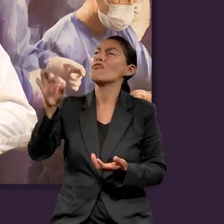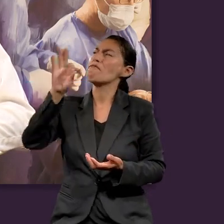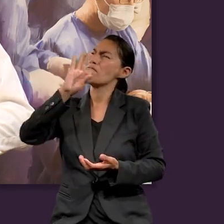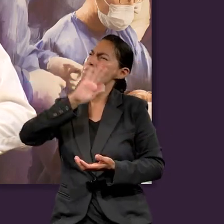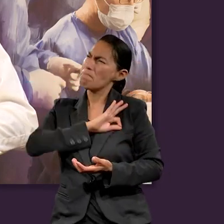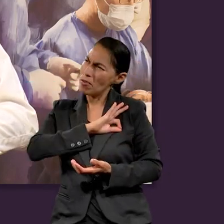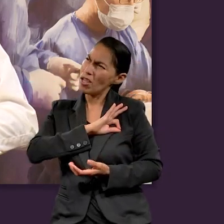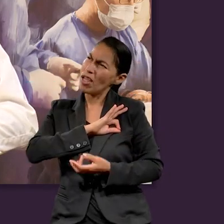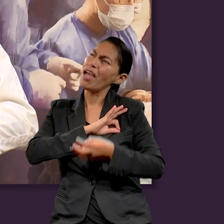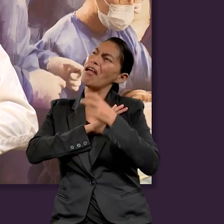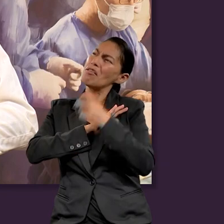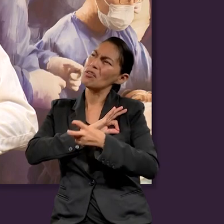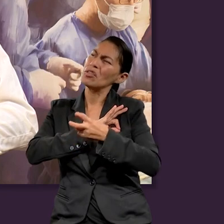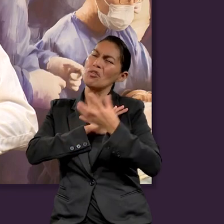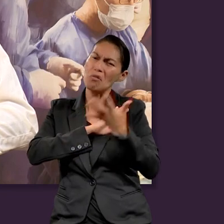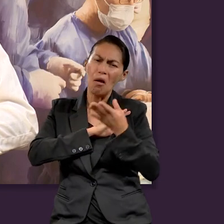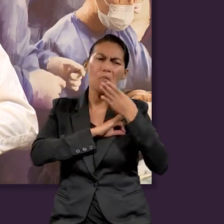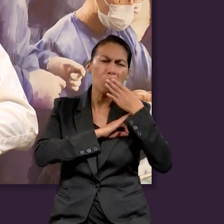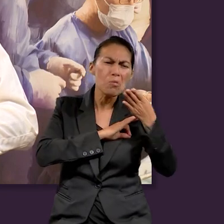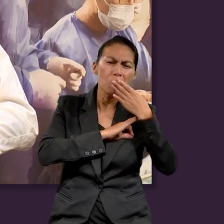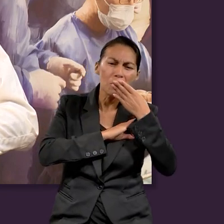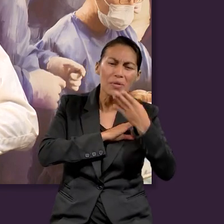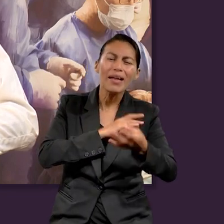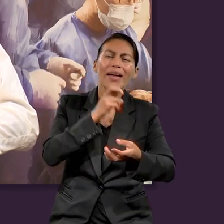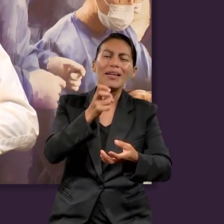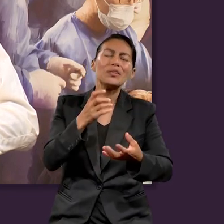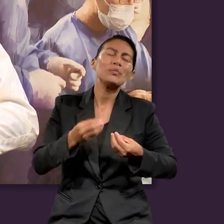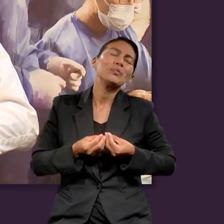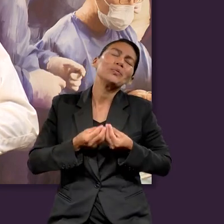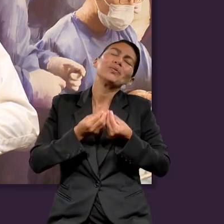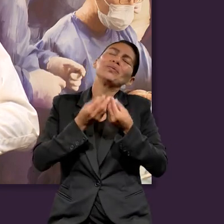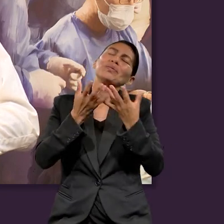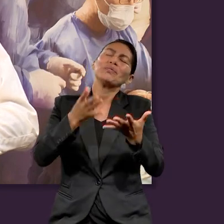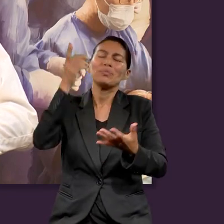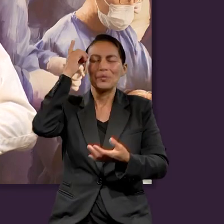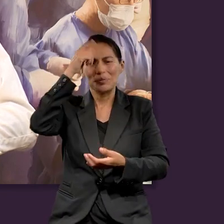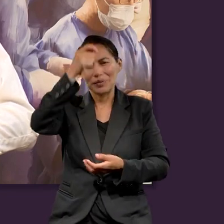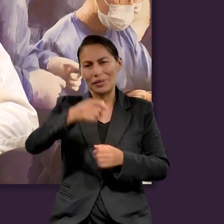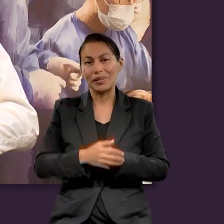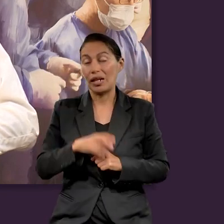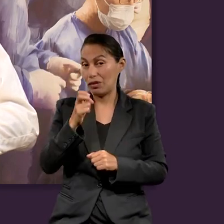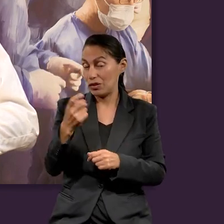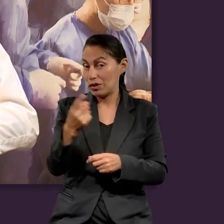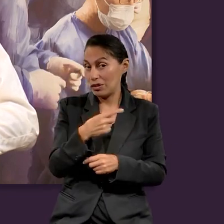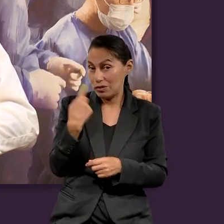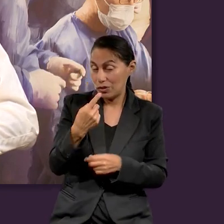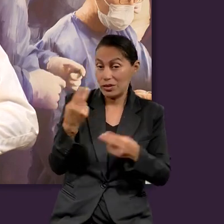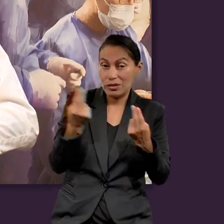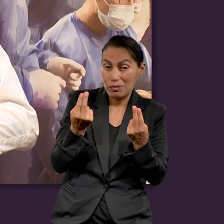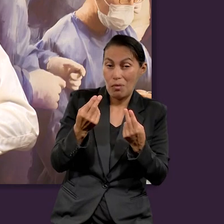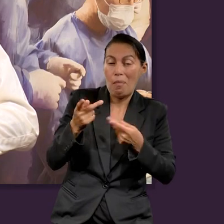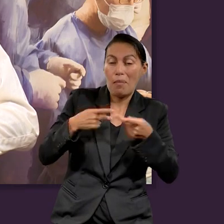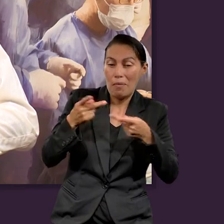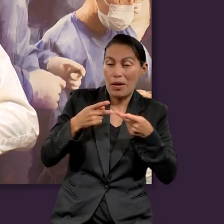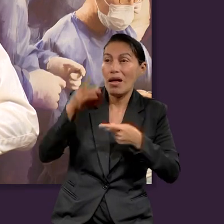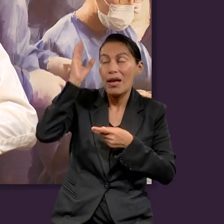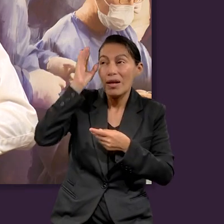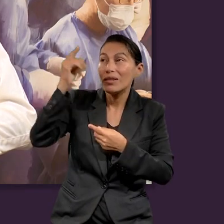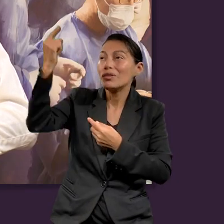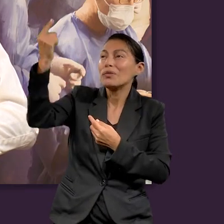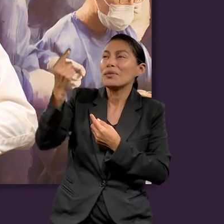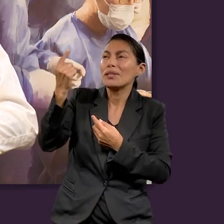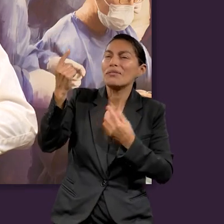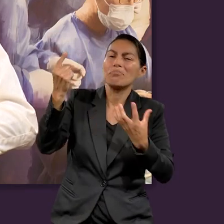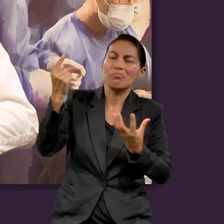un fruto de nuestra fe entonces muy importante que en esta vida Terrenal podamos amar a nuestro prójimo como a nosotros mismos y estar preparados